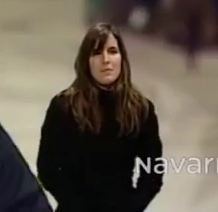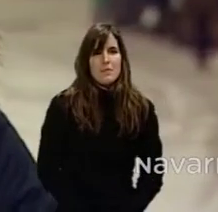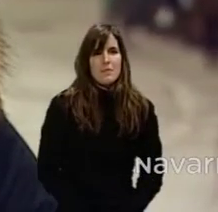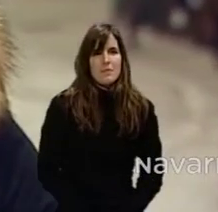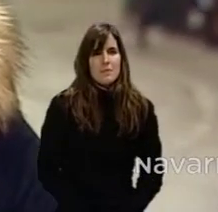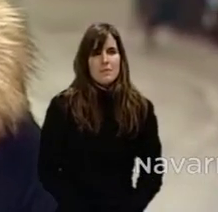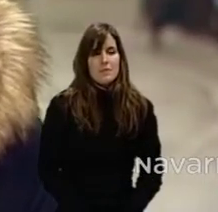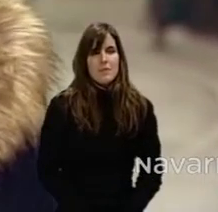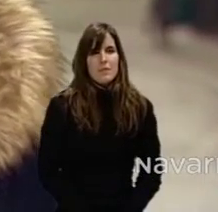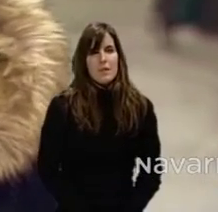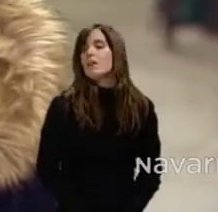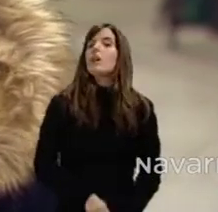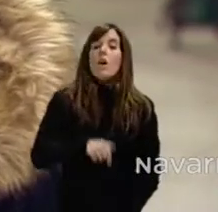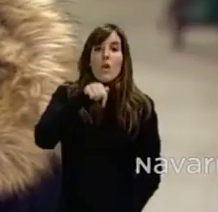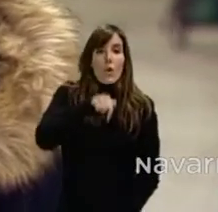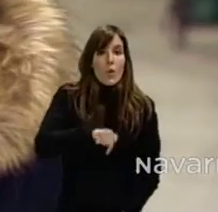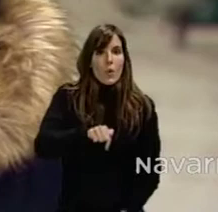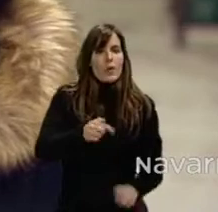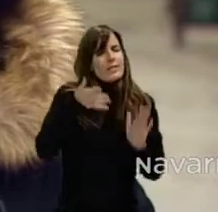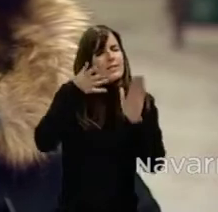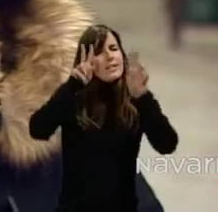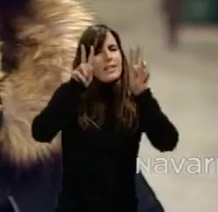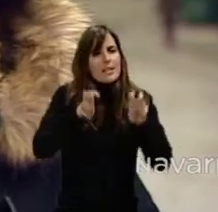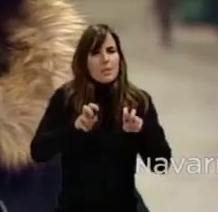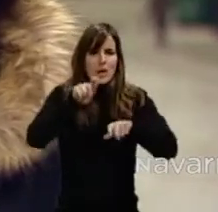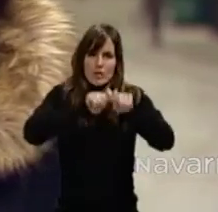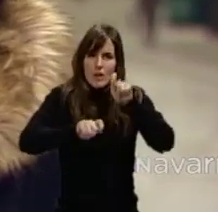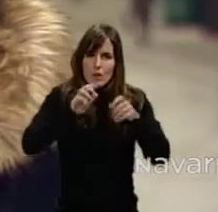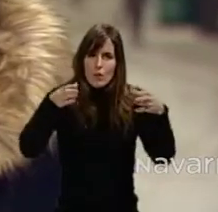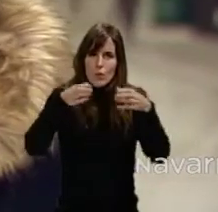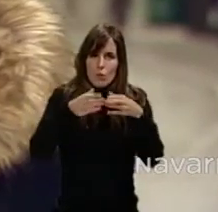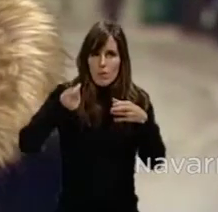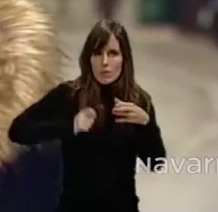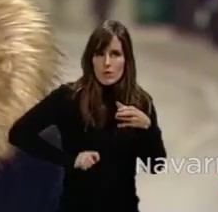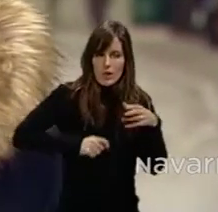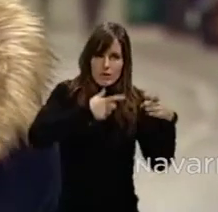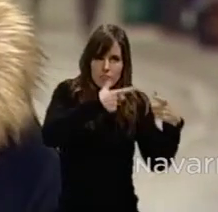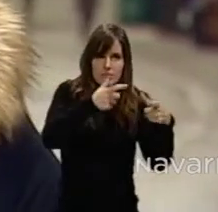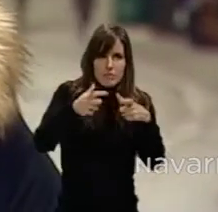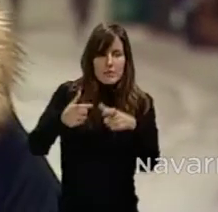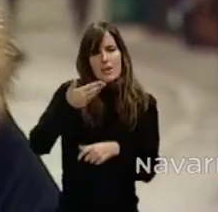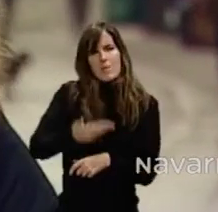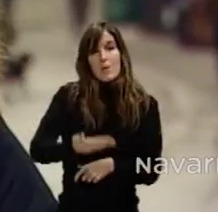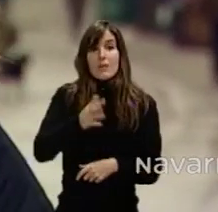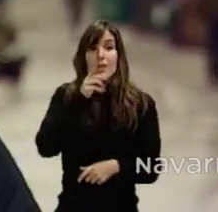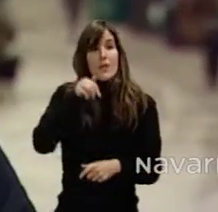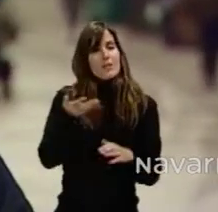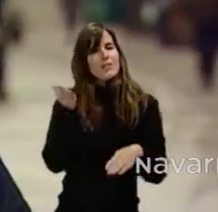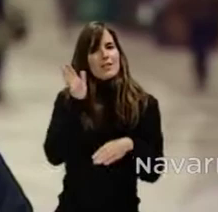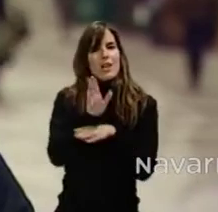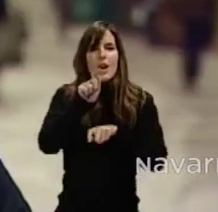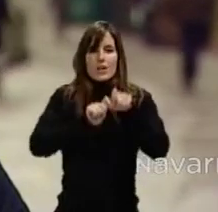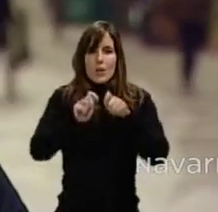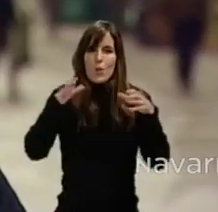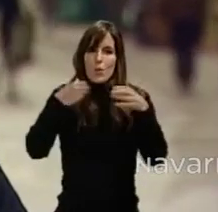Hoy también nos queremos referir a la importancia en el asociacionismo sectorial y para ello os vamos a presentar al